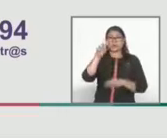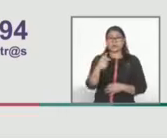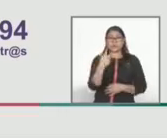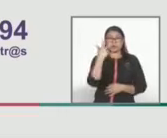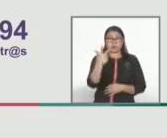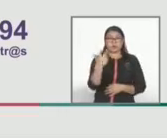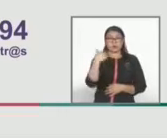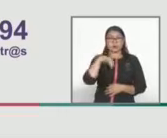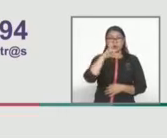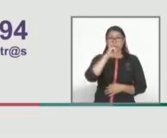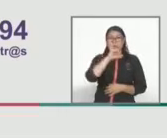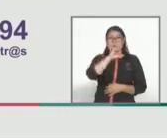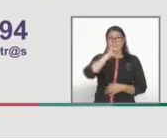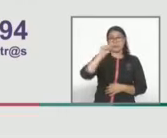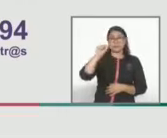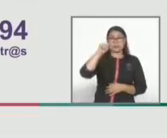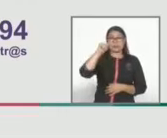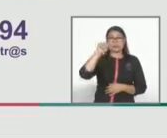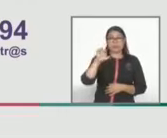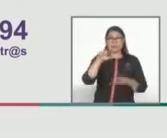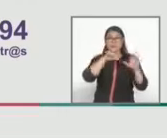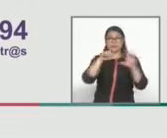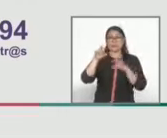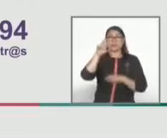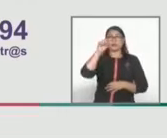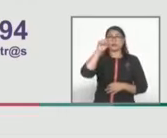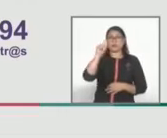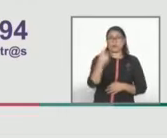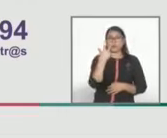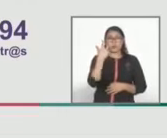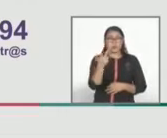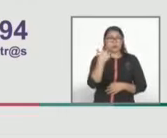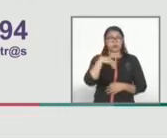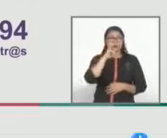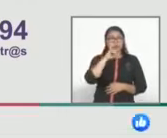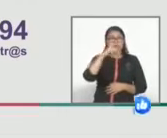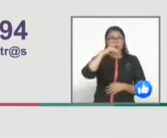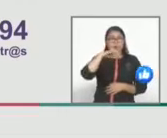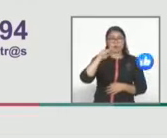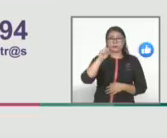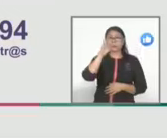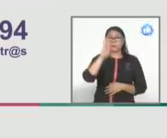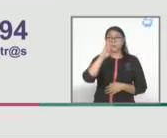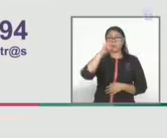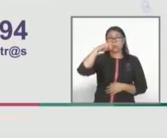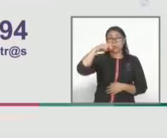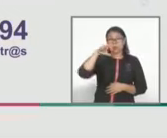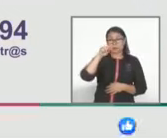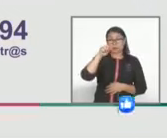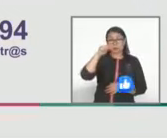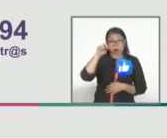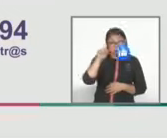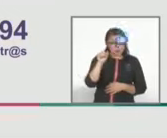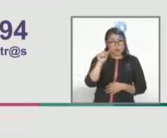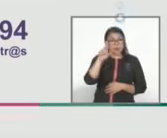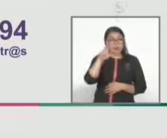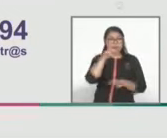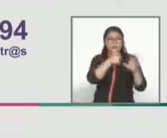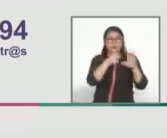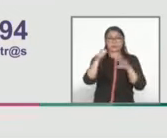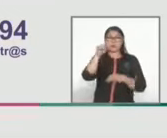2.738, ISSSTE 768, IMSS régimen bienestar 628,